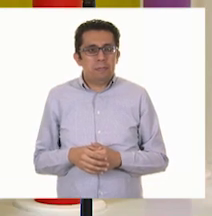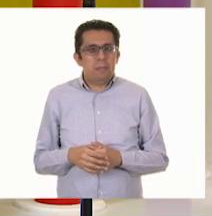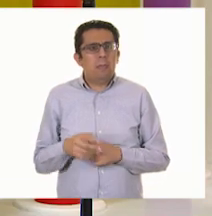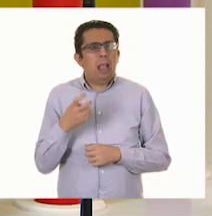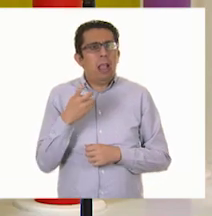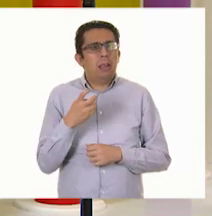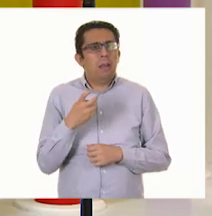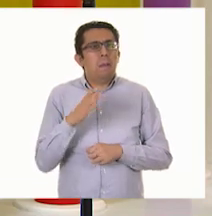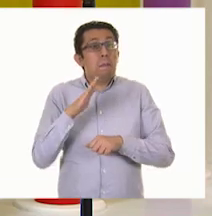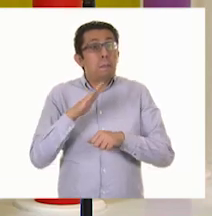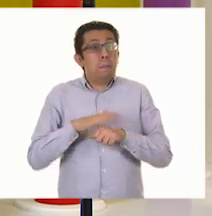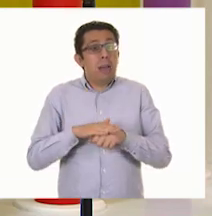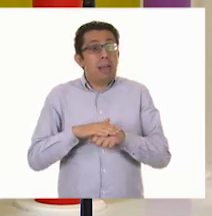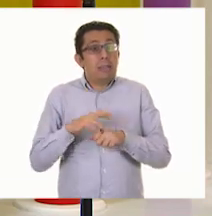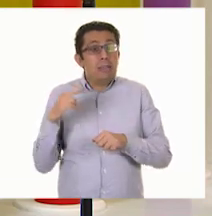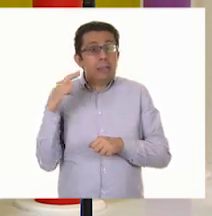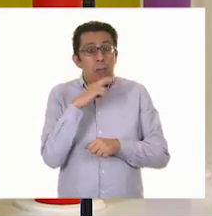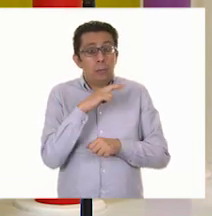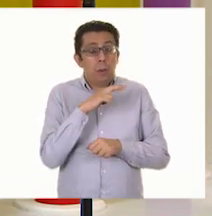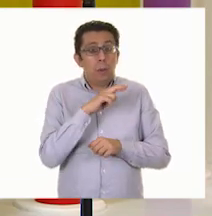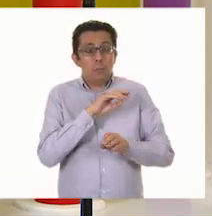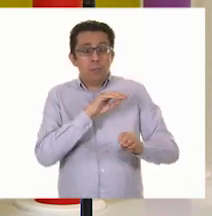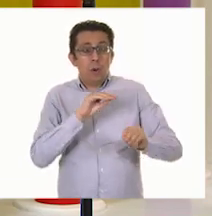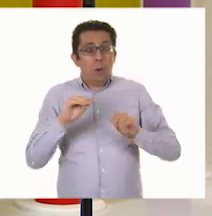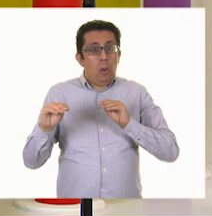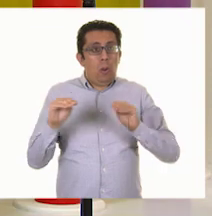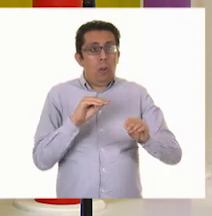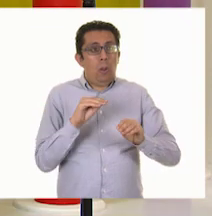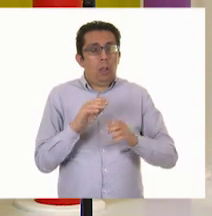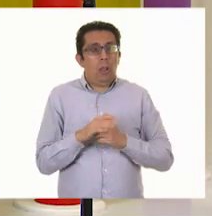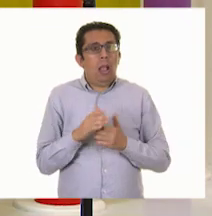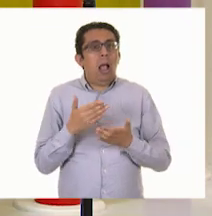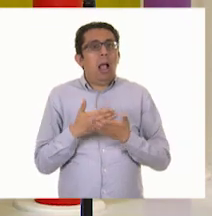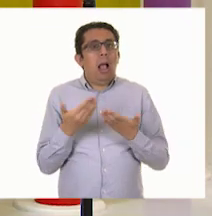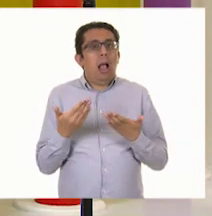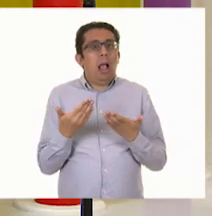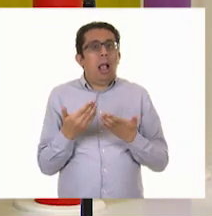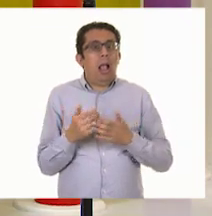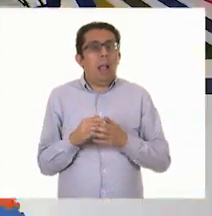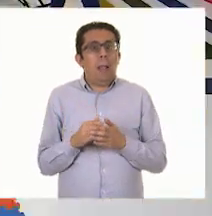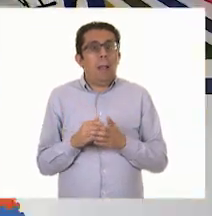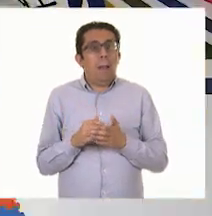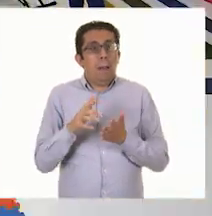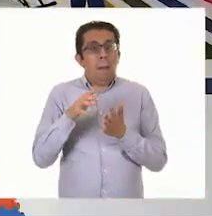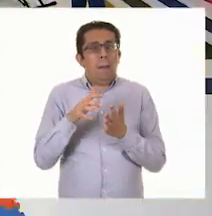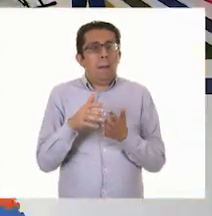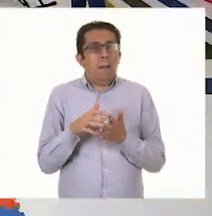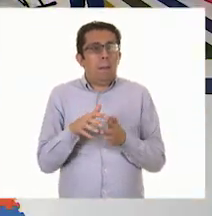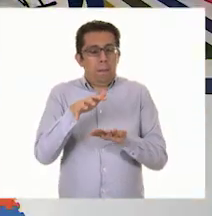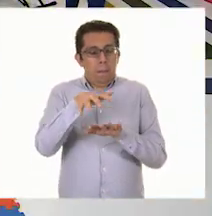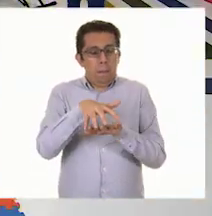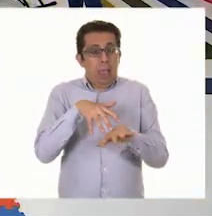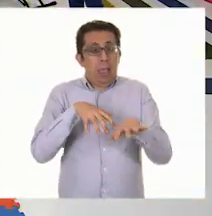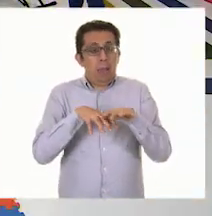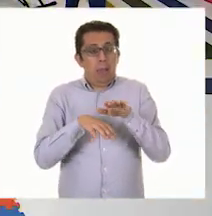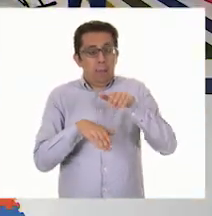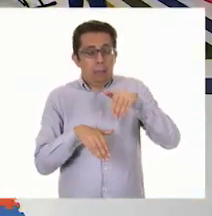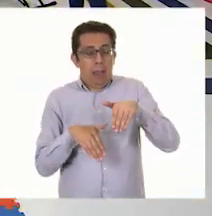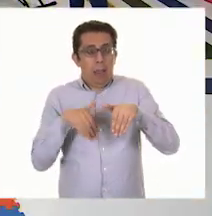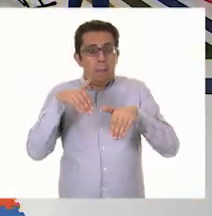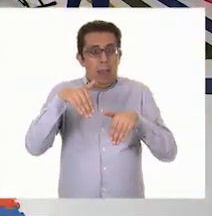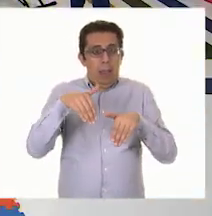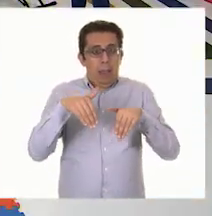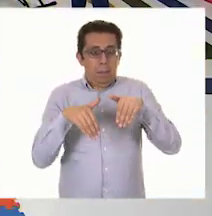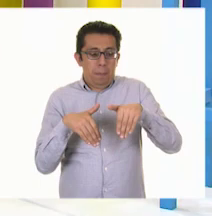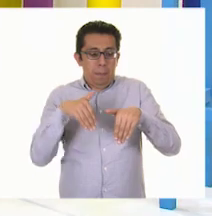Es un movimiento más rápido. Entonces, vamos a levantar las puntas y mover nuestros brazos arriba